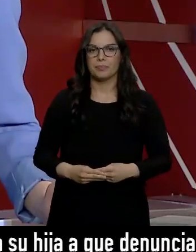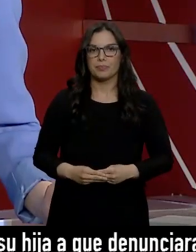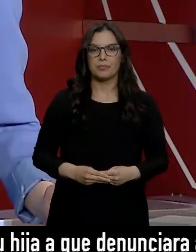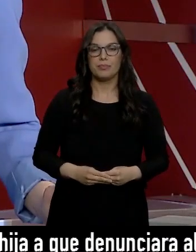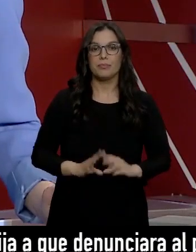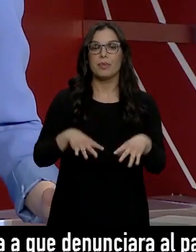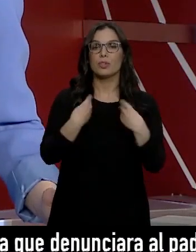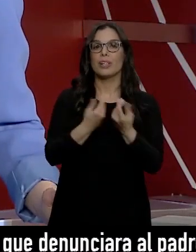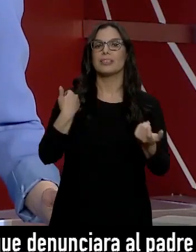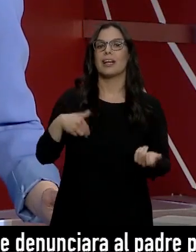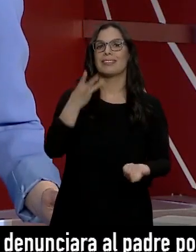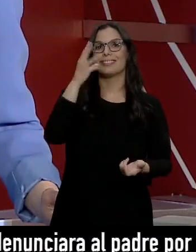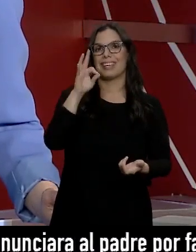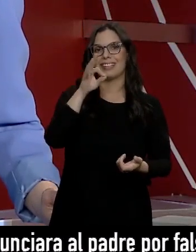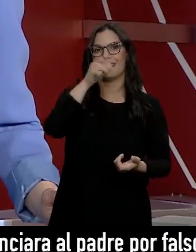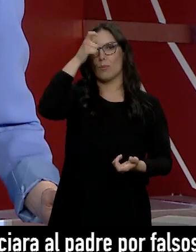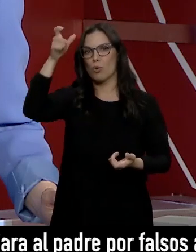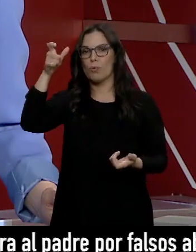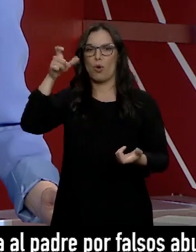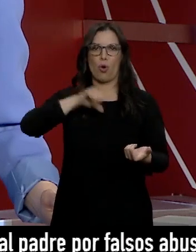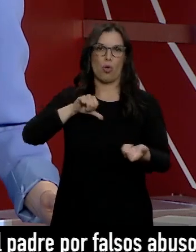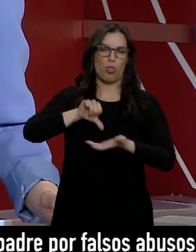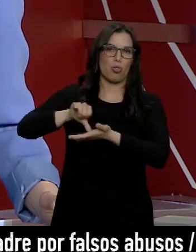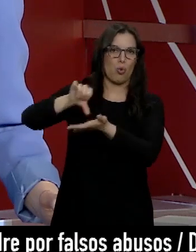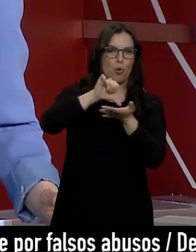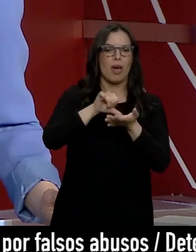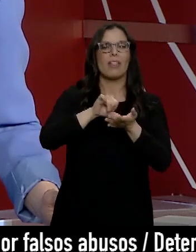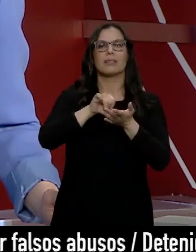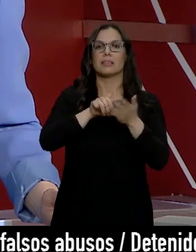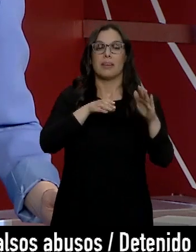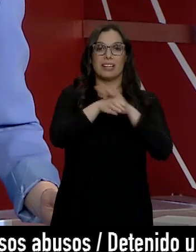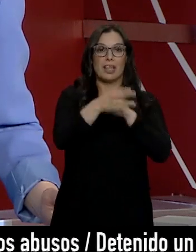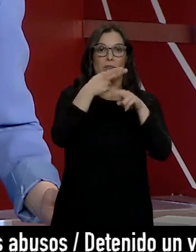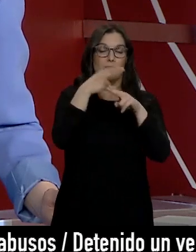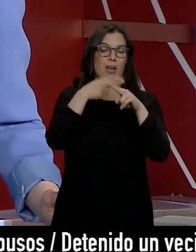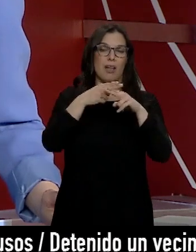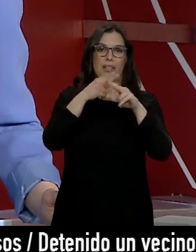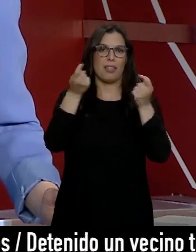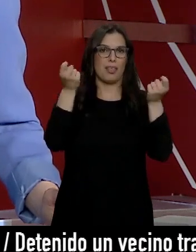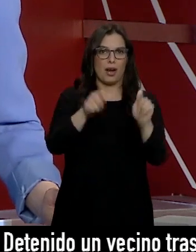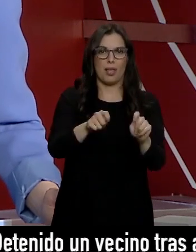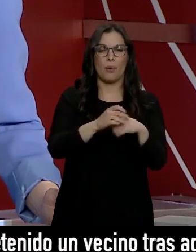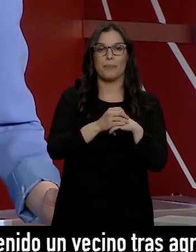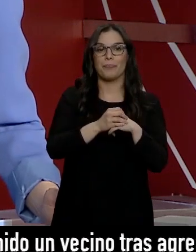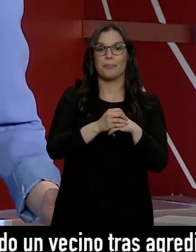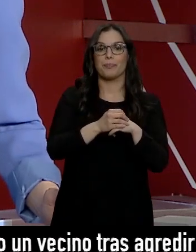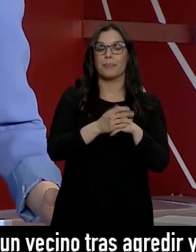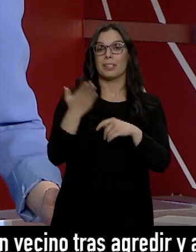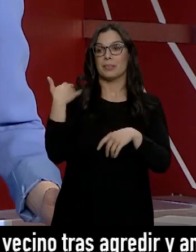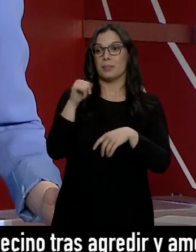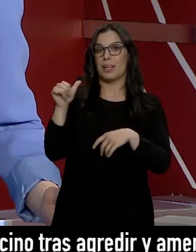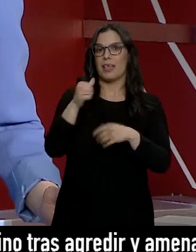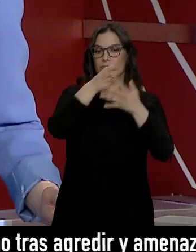En total son ya 30 los municipios que tienen el interior de bares y restaurantes clausurados. De los 21 que cerraron hace